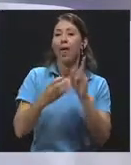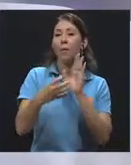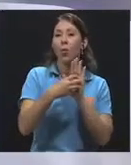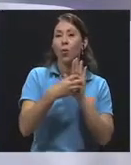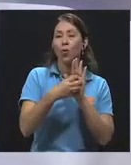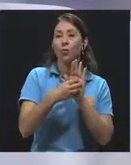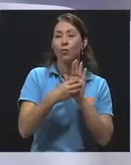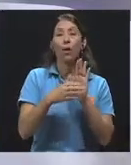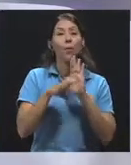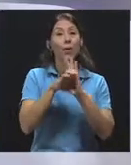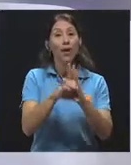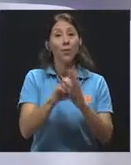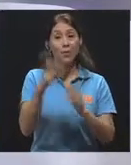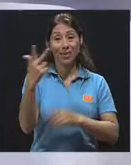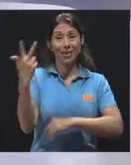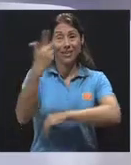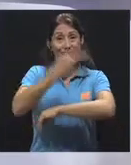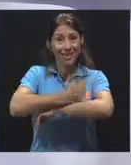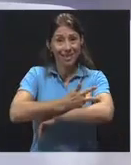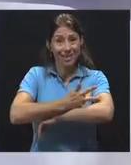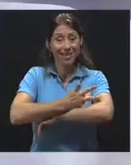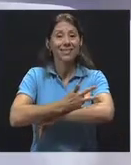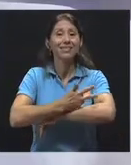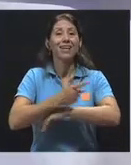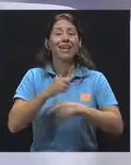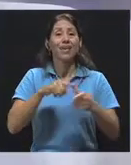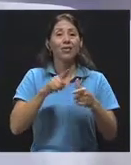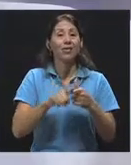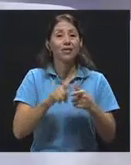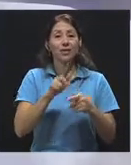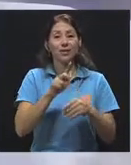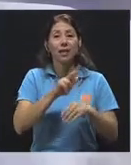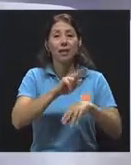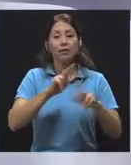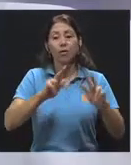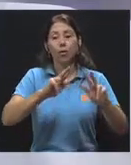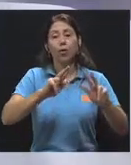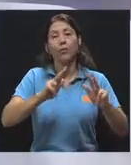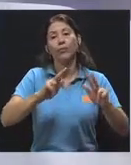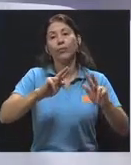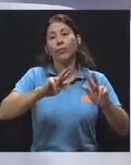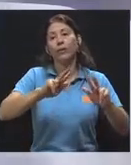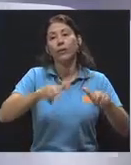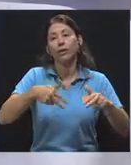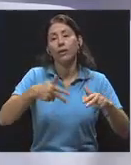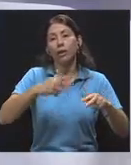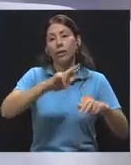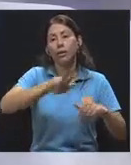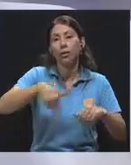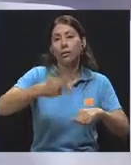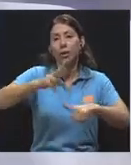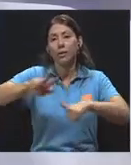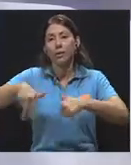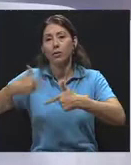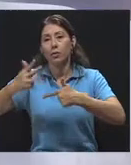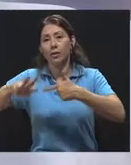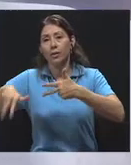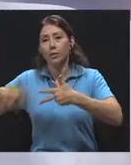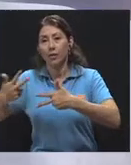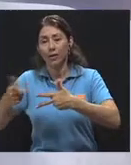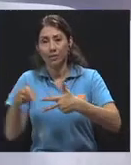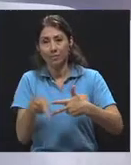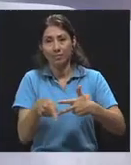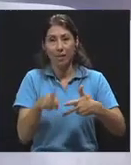6 a 9. Ajá. O martes, jueves de 6 a 9 con el sábado en la mañana. O sea, están ajá. destinados a gente que trabaja. Que trabaja, claro. Entonces